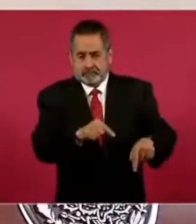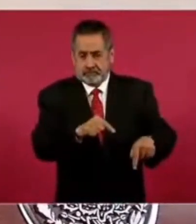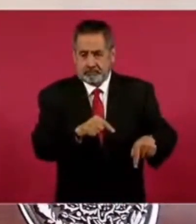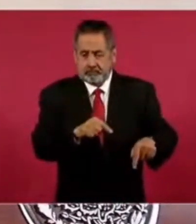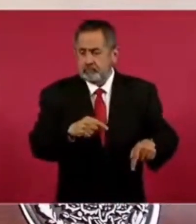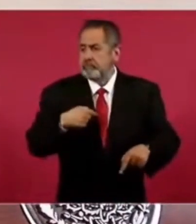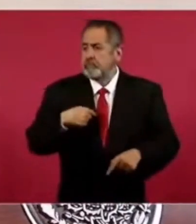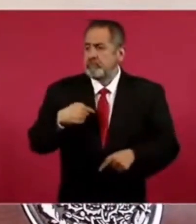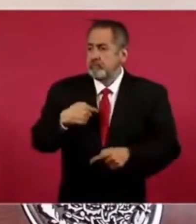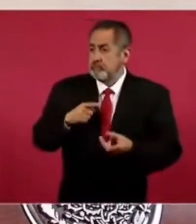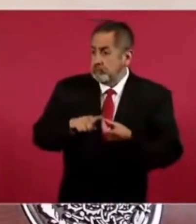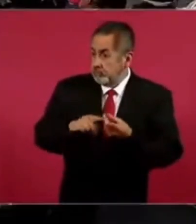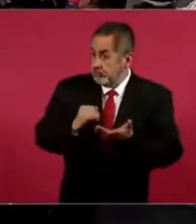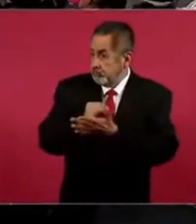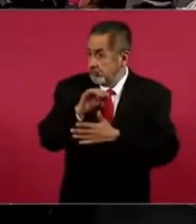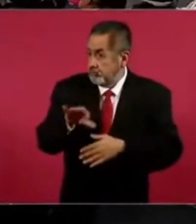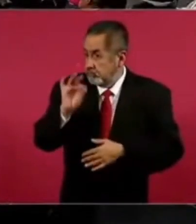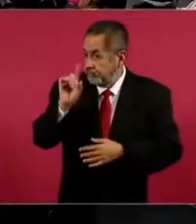propusiera dónde,